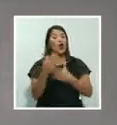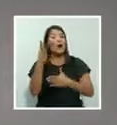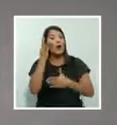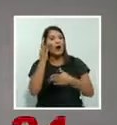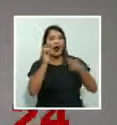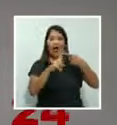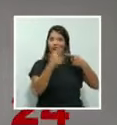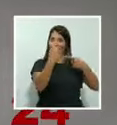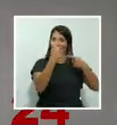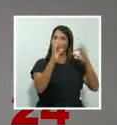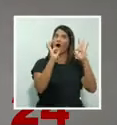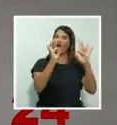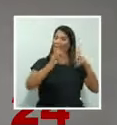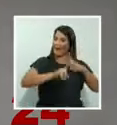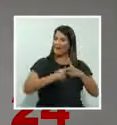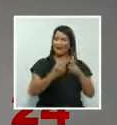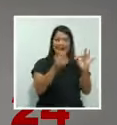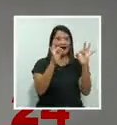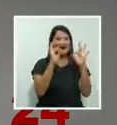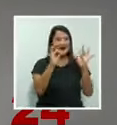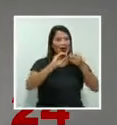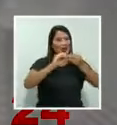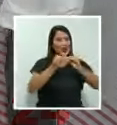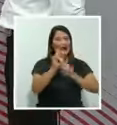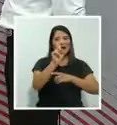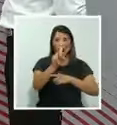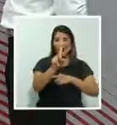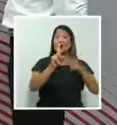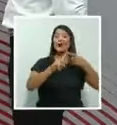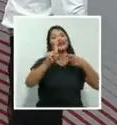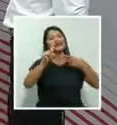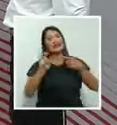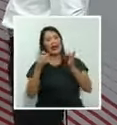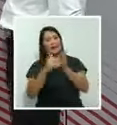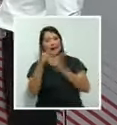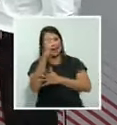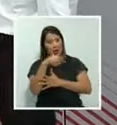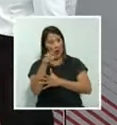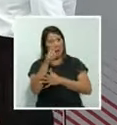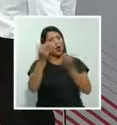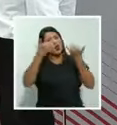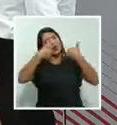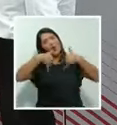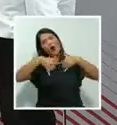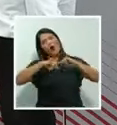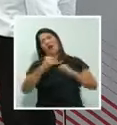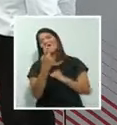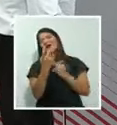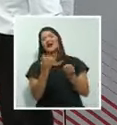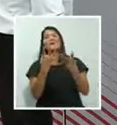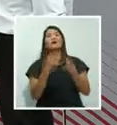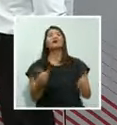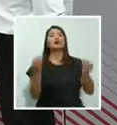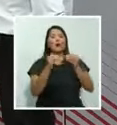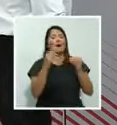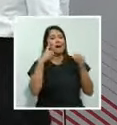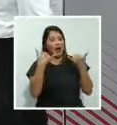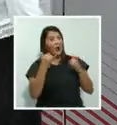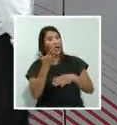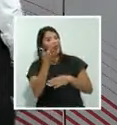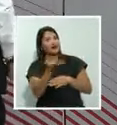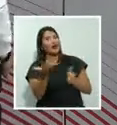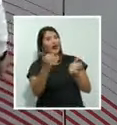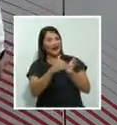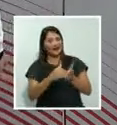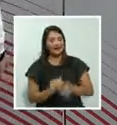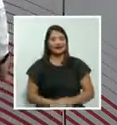¡Ay, fíjate, estamos muy bien! 100,000 colones, todavía falta mucho por delante. Adelante, don José, de